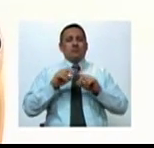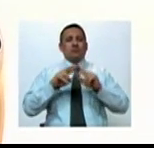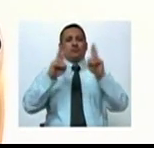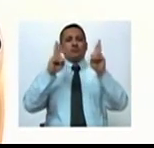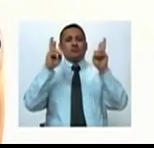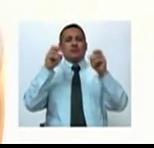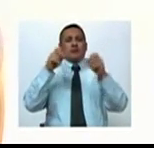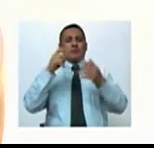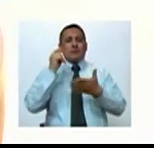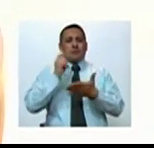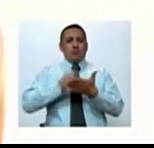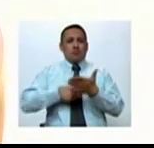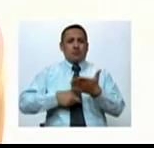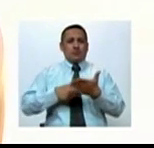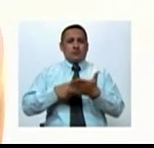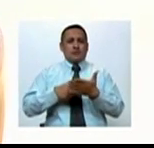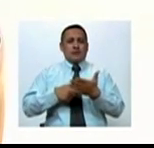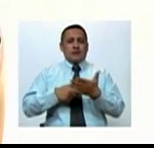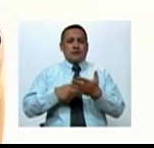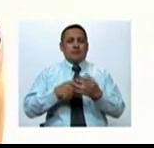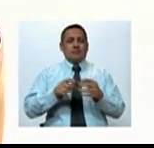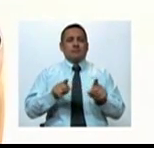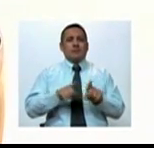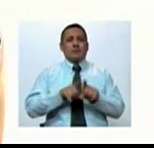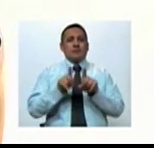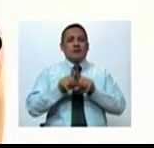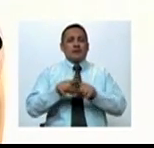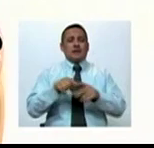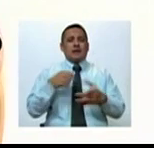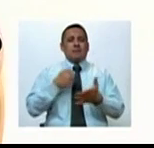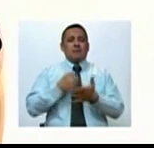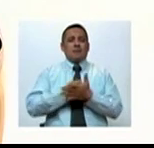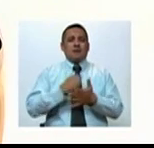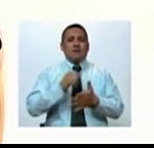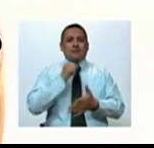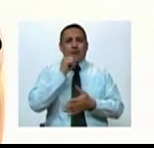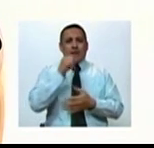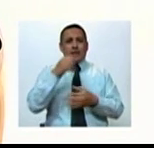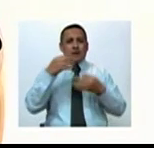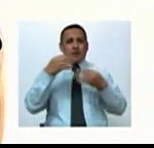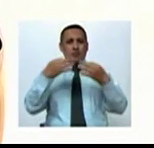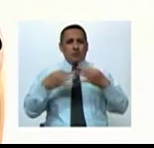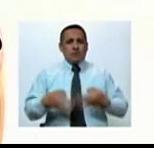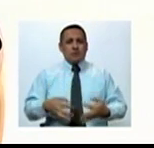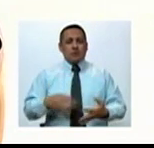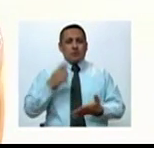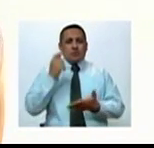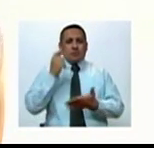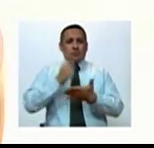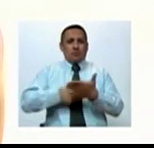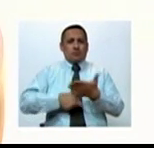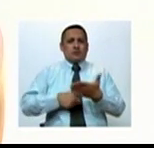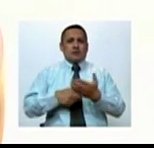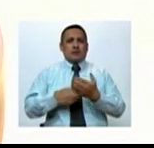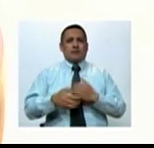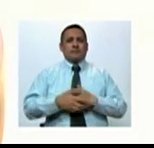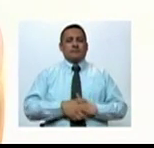cuestión tributaria. Normalmente por el incumplimiento del pago de los